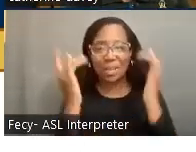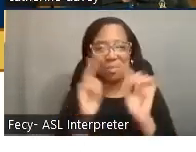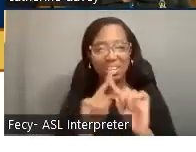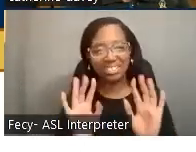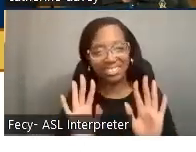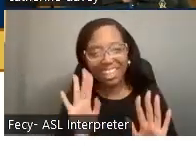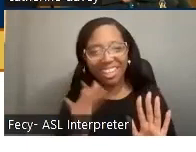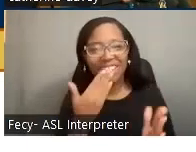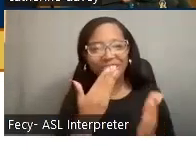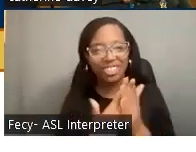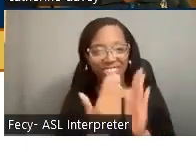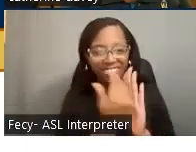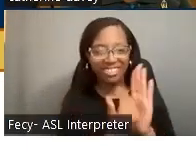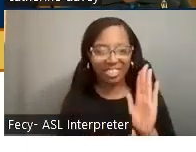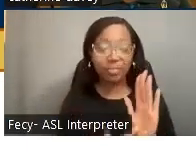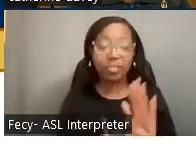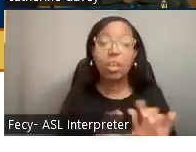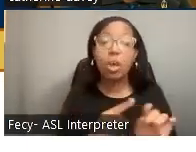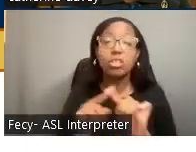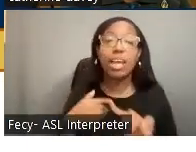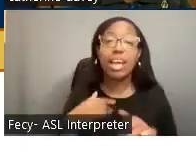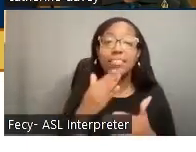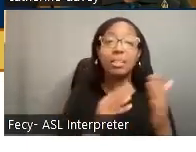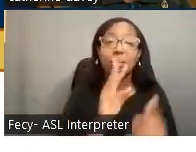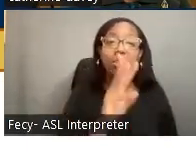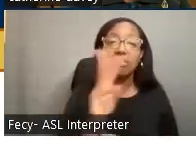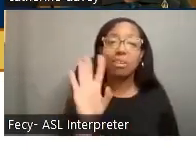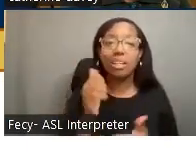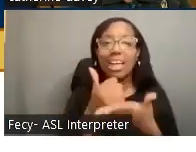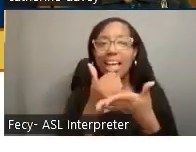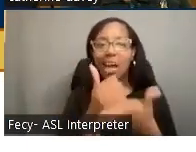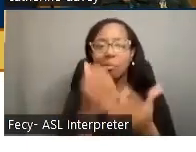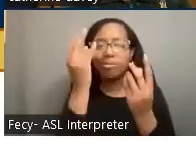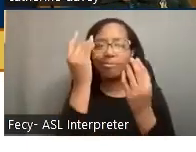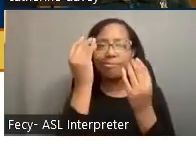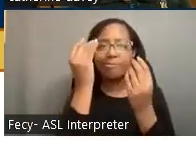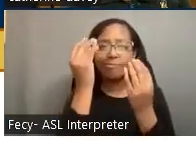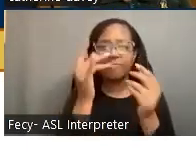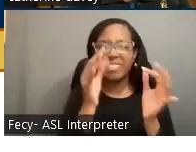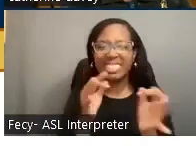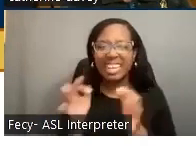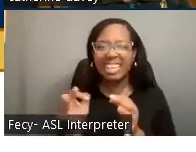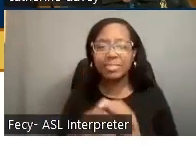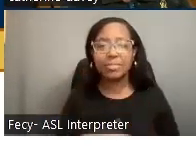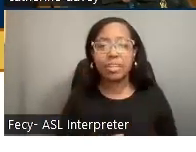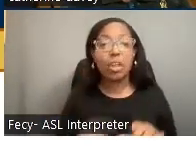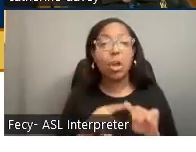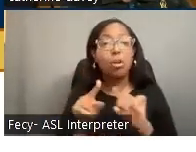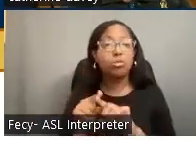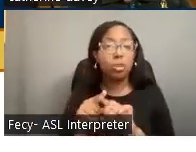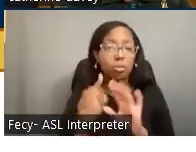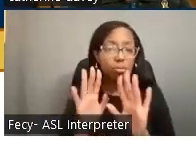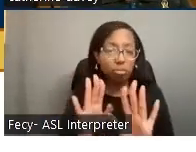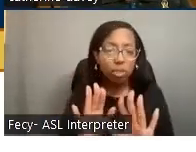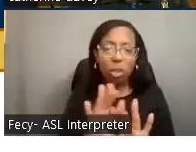a atemorizar. También hay excelentes páginas web a las que pueden ir para ayudarles a analizar este proceso.